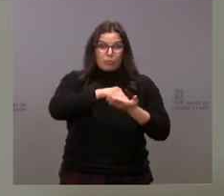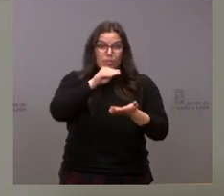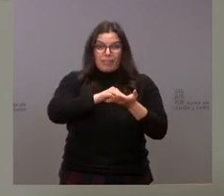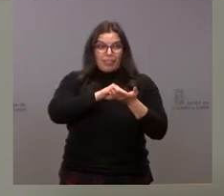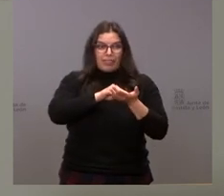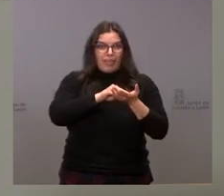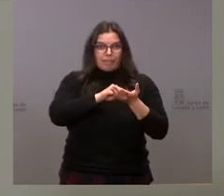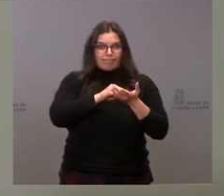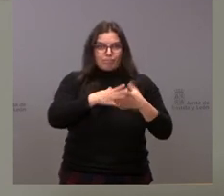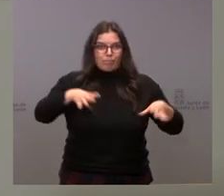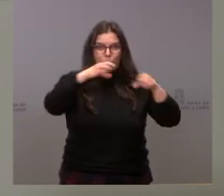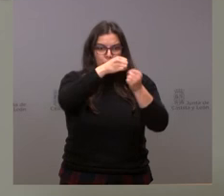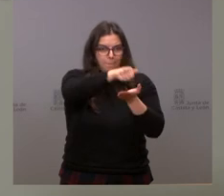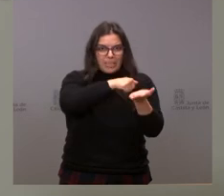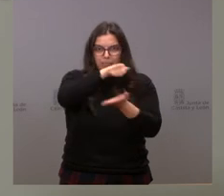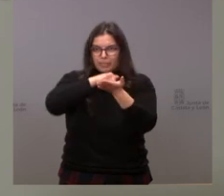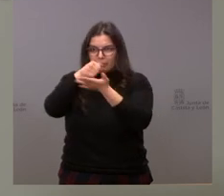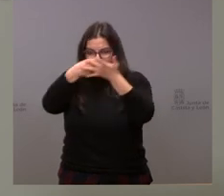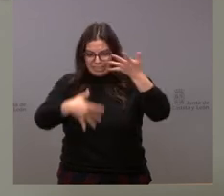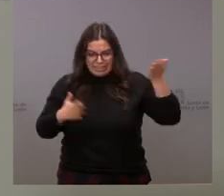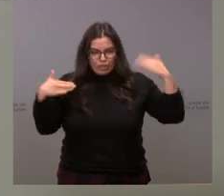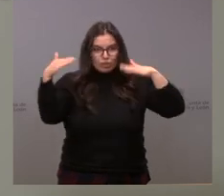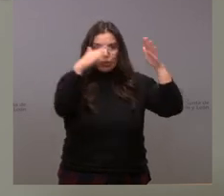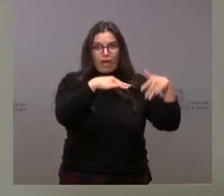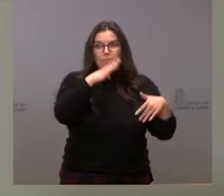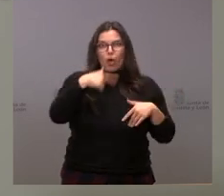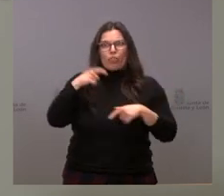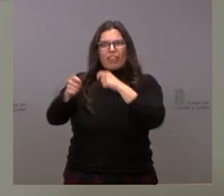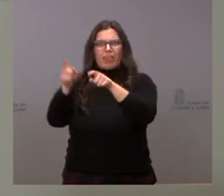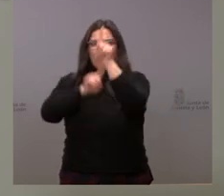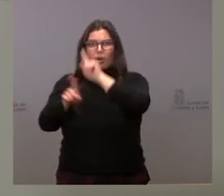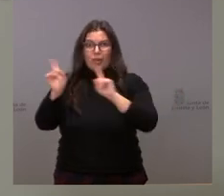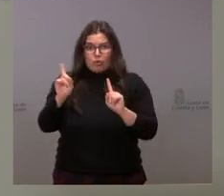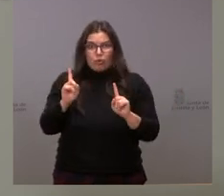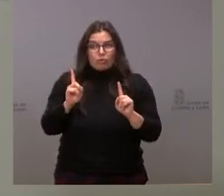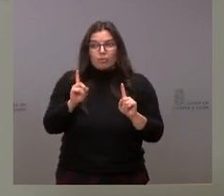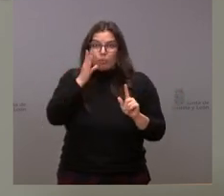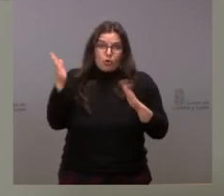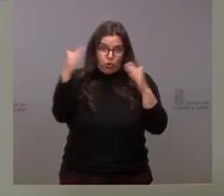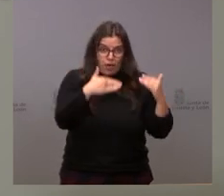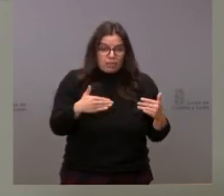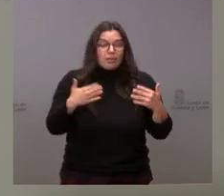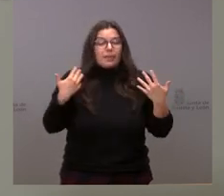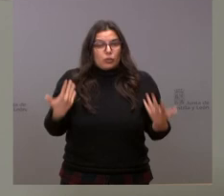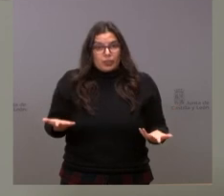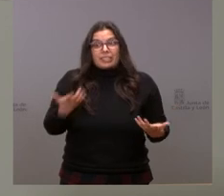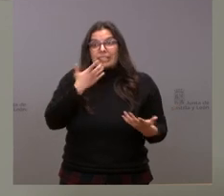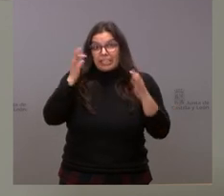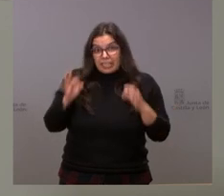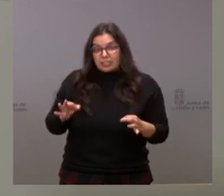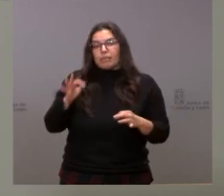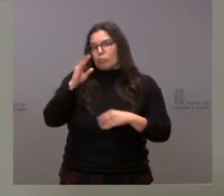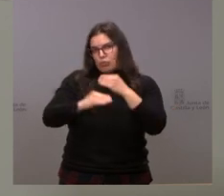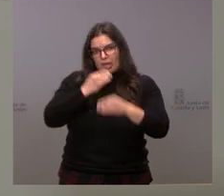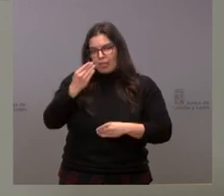existe posibilidad pero no porque no haya ninguna traba para que no exista personal por lo tanto si es así pues se hará y